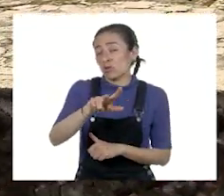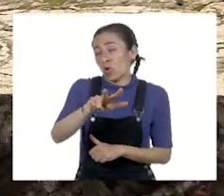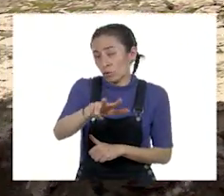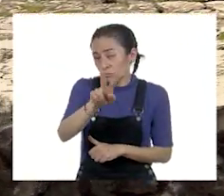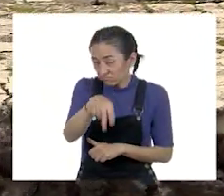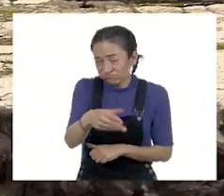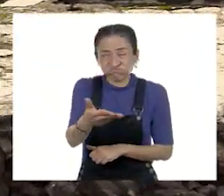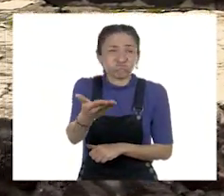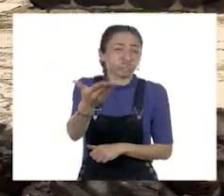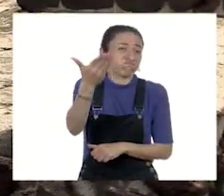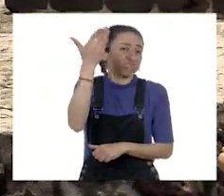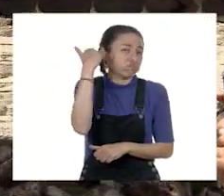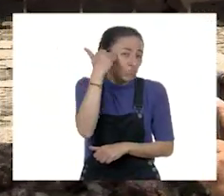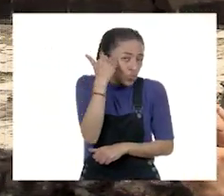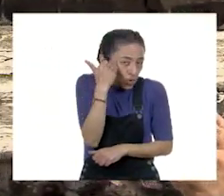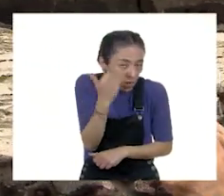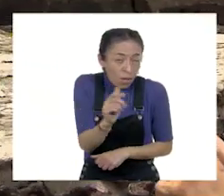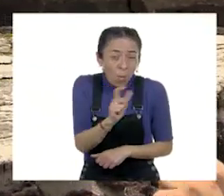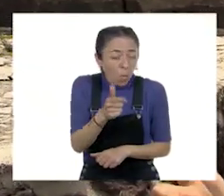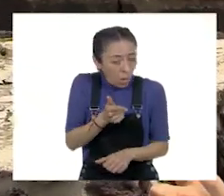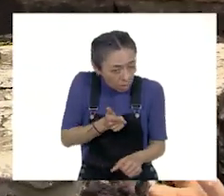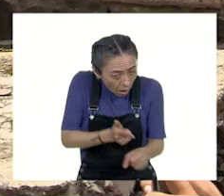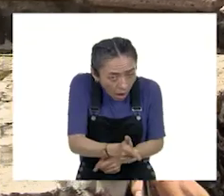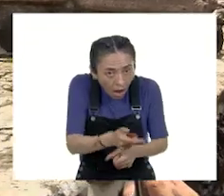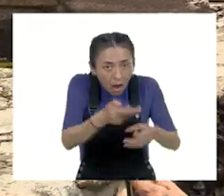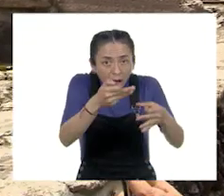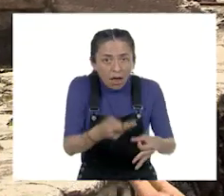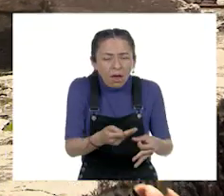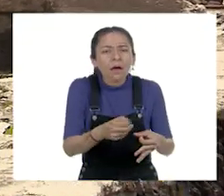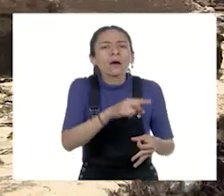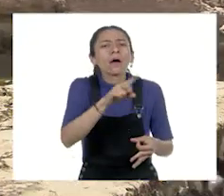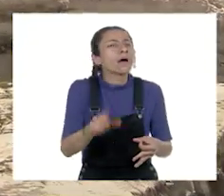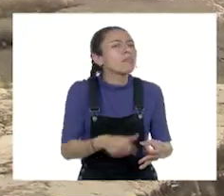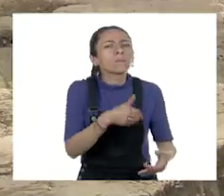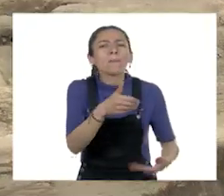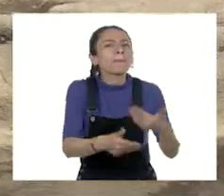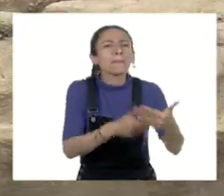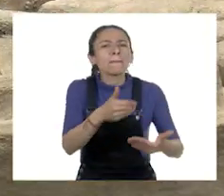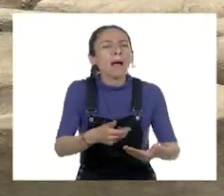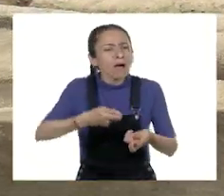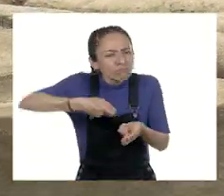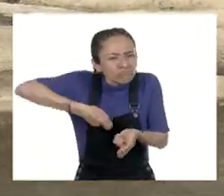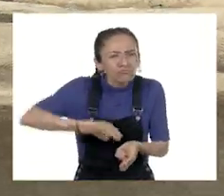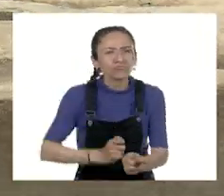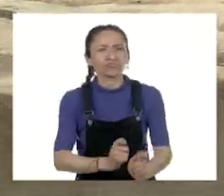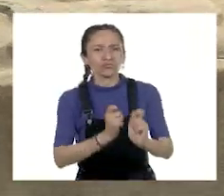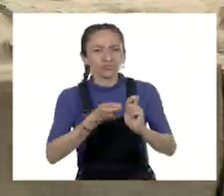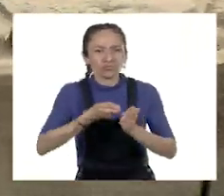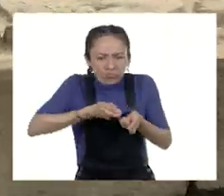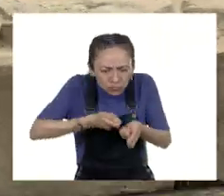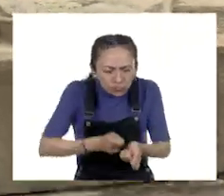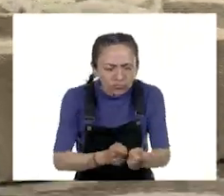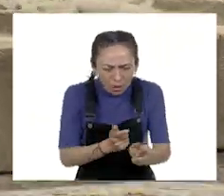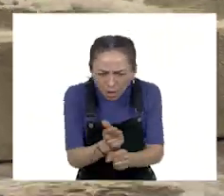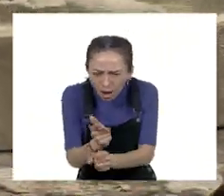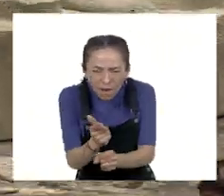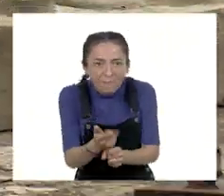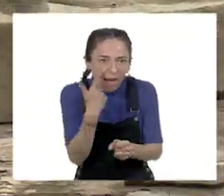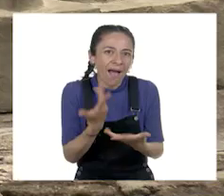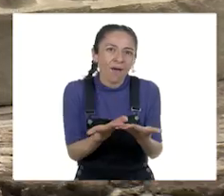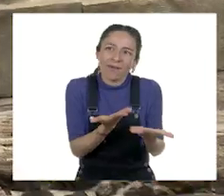años. Y a raíz de ese hallazgo fue que se realizó toda la excavación, todo lo que se puede ver hoy en día.